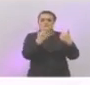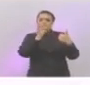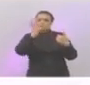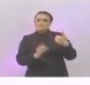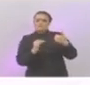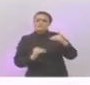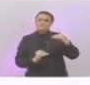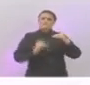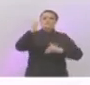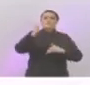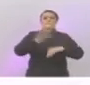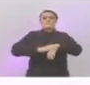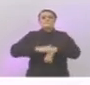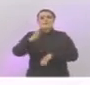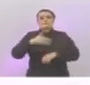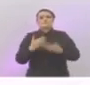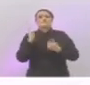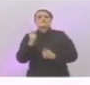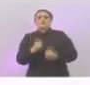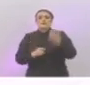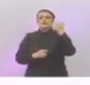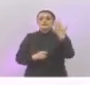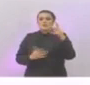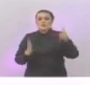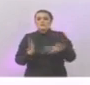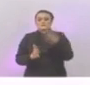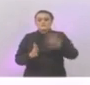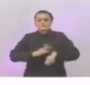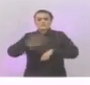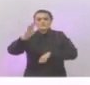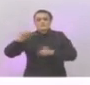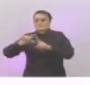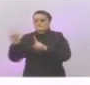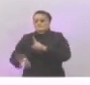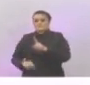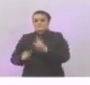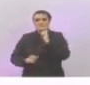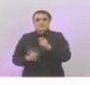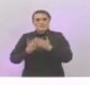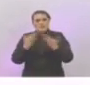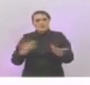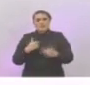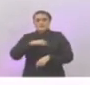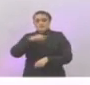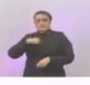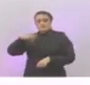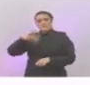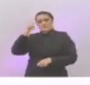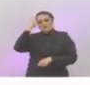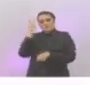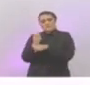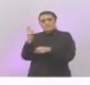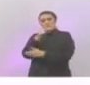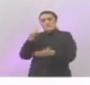11.5%, prácticamente 5 veces el promedio nacional, lo que nos ubica en el segundo lugar en el